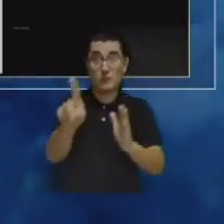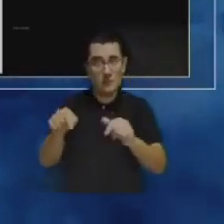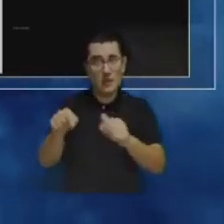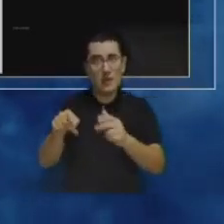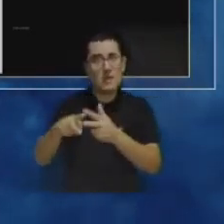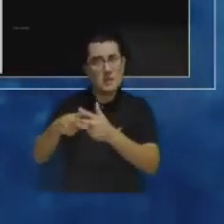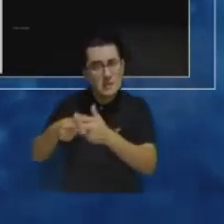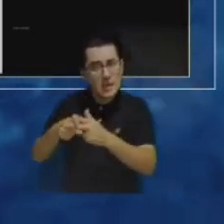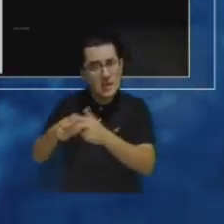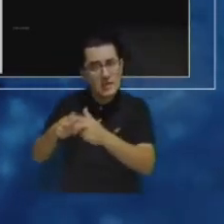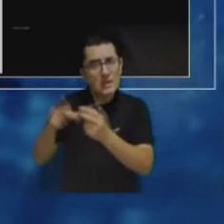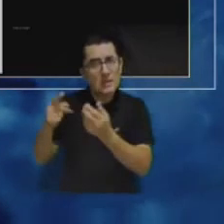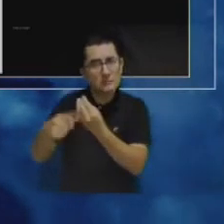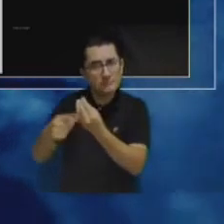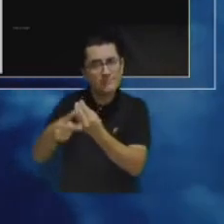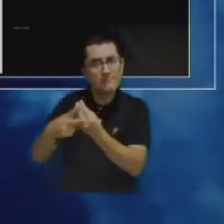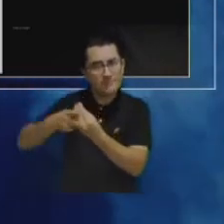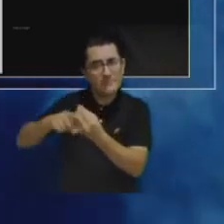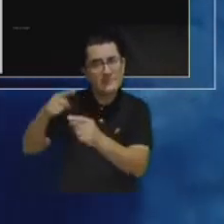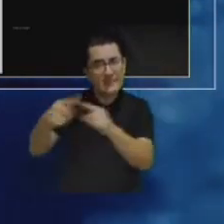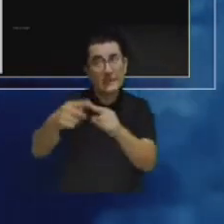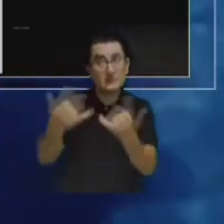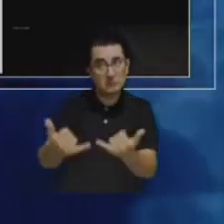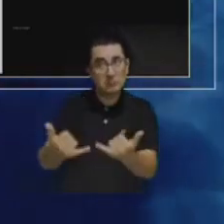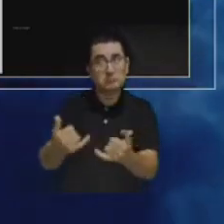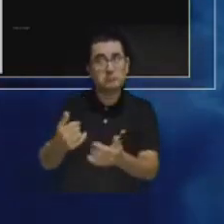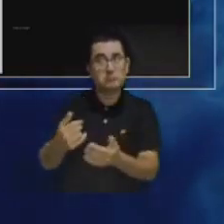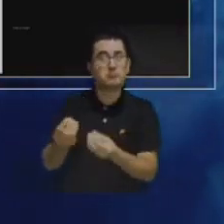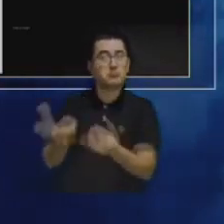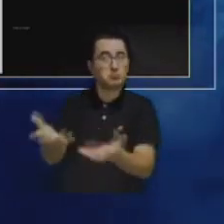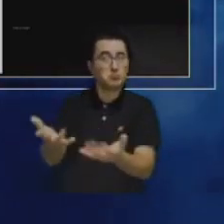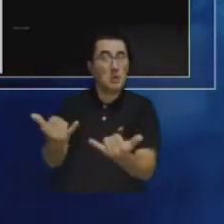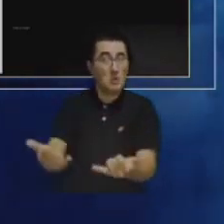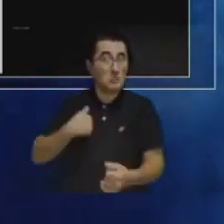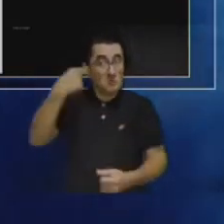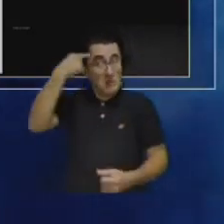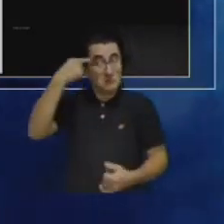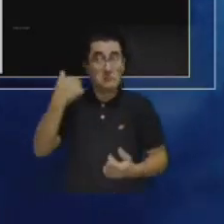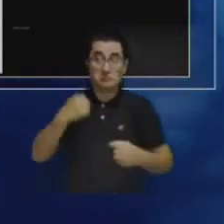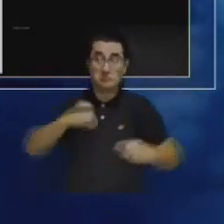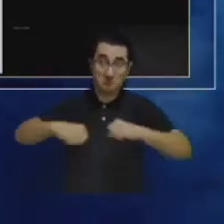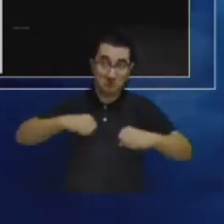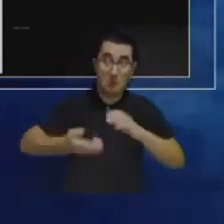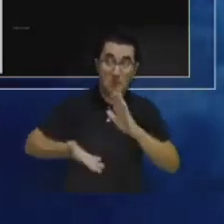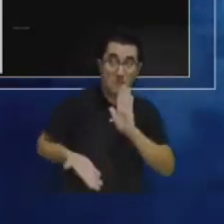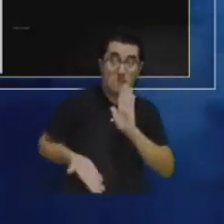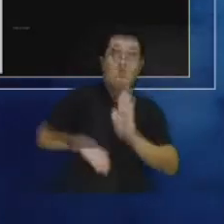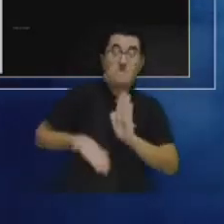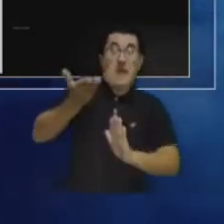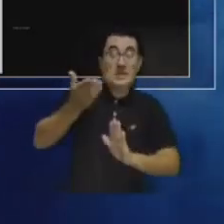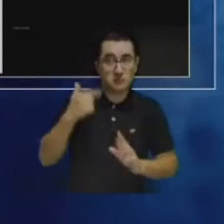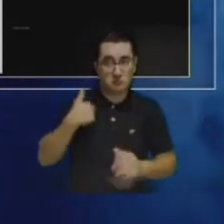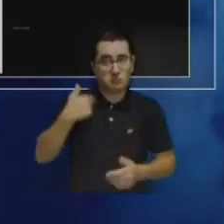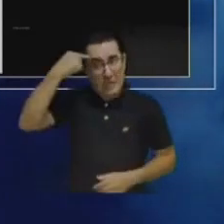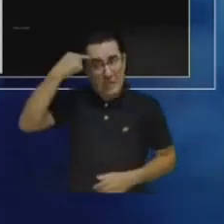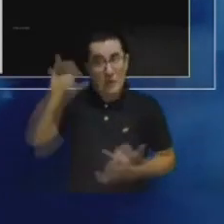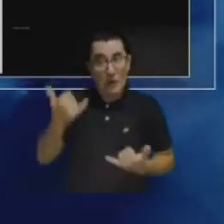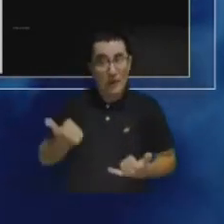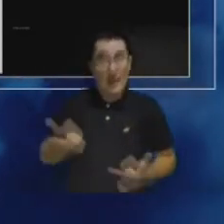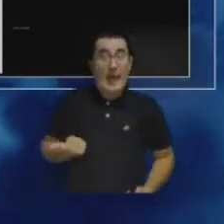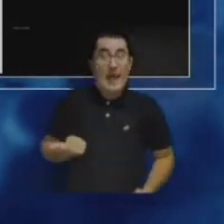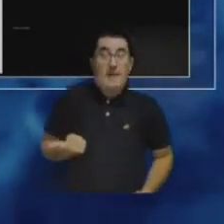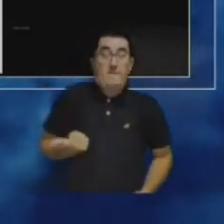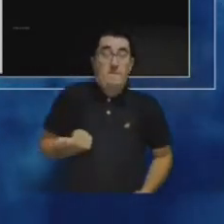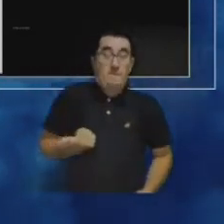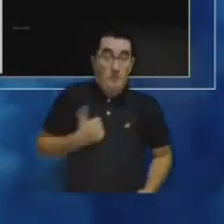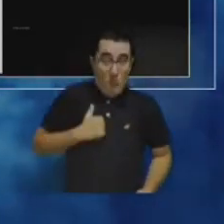y darle una mayor dinámica. Pues eso es lo que se me ocurre a mí como para, digamos, aprovechar